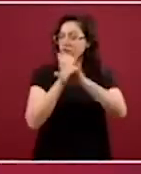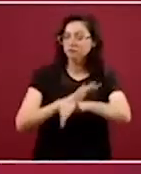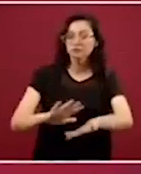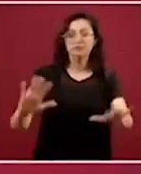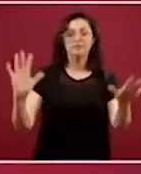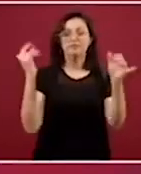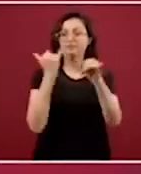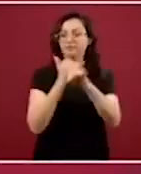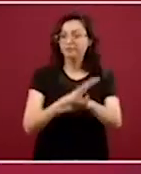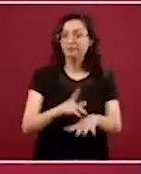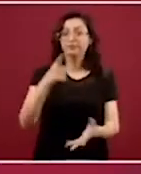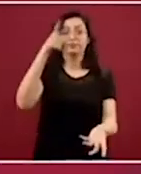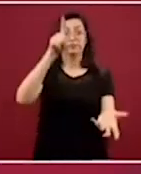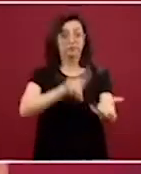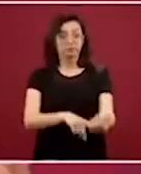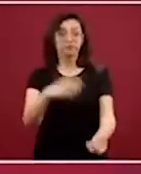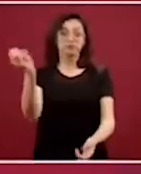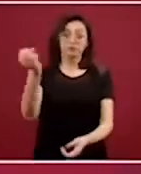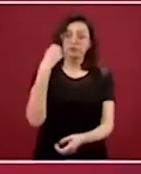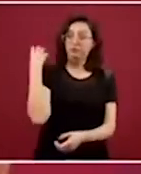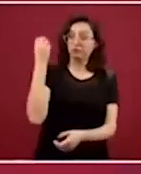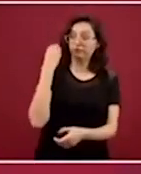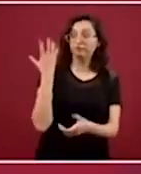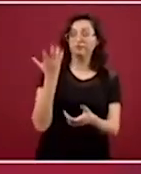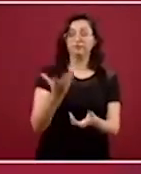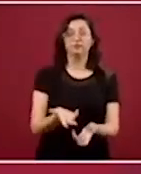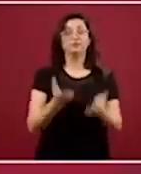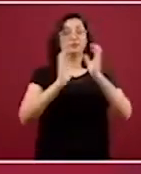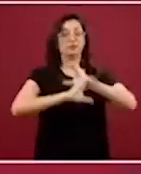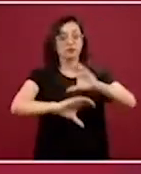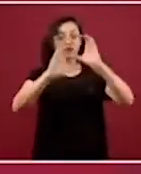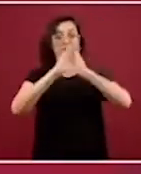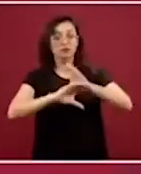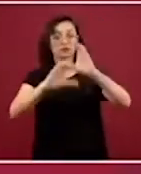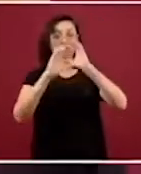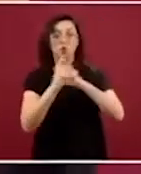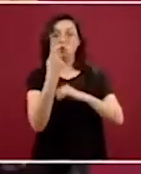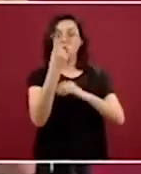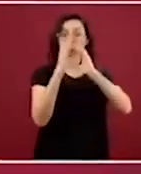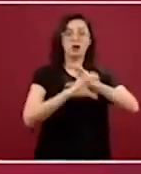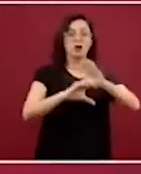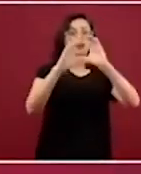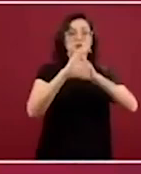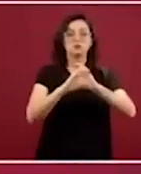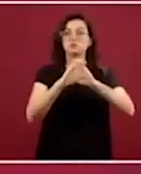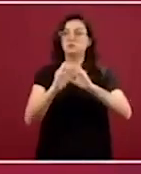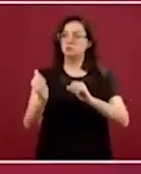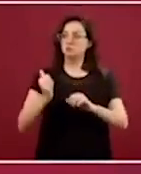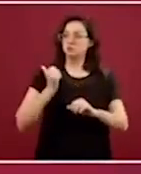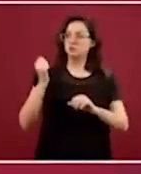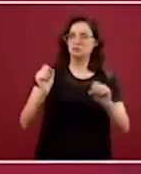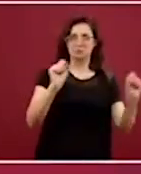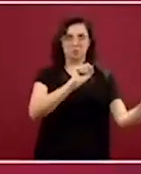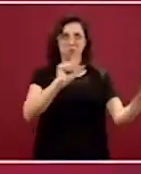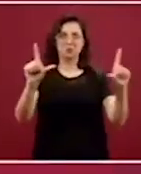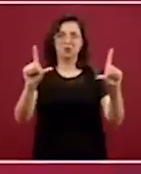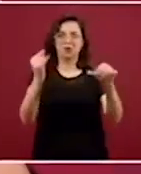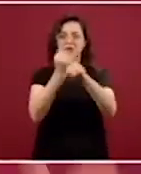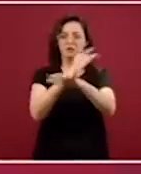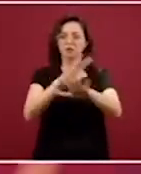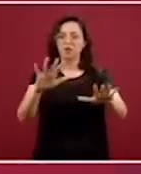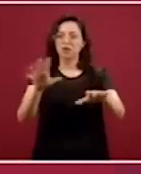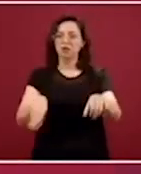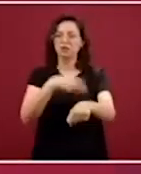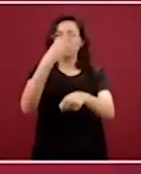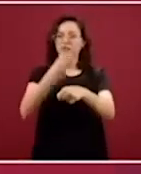los propios eventos masivos, está el concierto y después de la primera canción se pone un mensaje y luego después de la tercera canción se pone